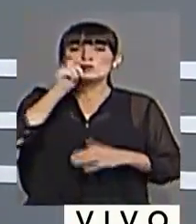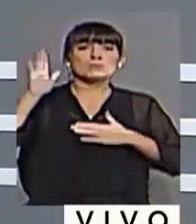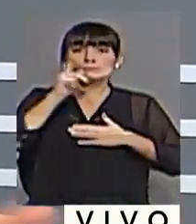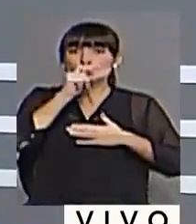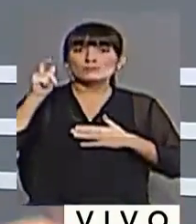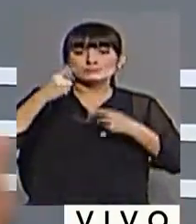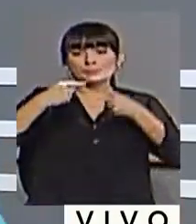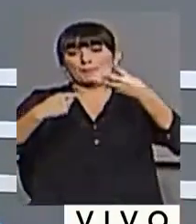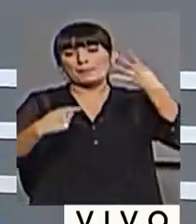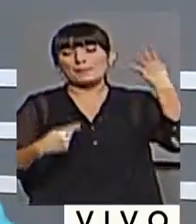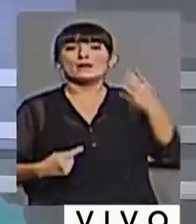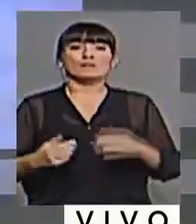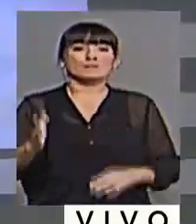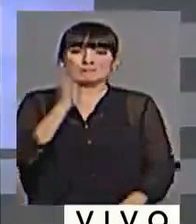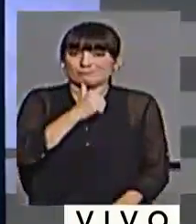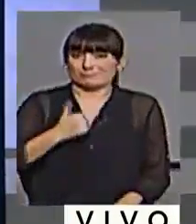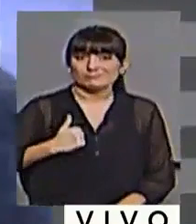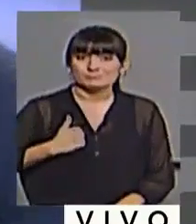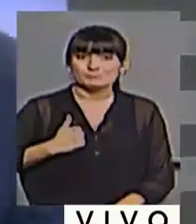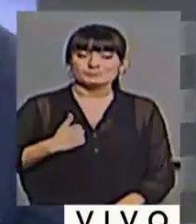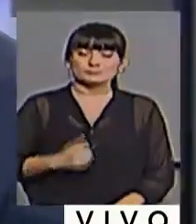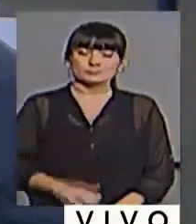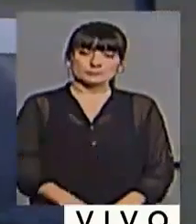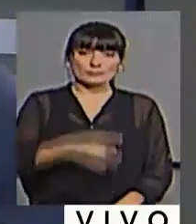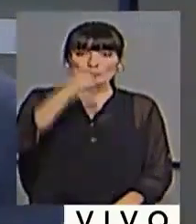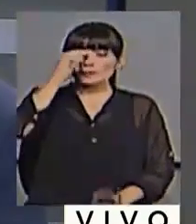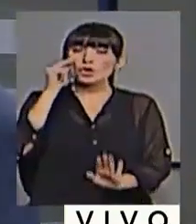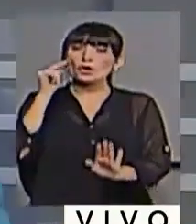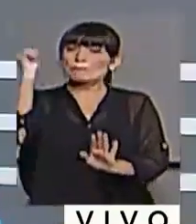vamos a permitir que los chilenos crean. Pero Piñera eso. Le hace cariño,